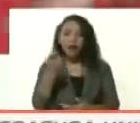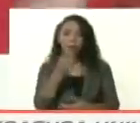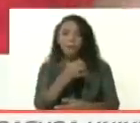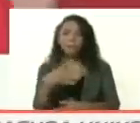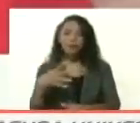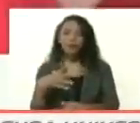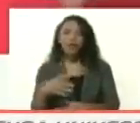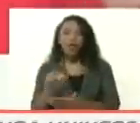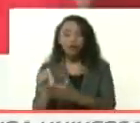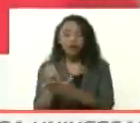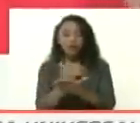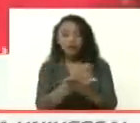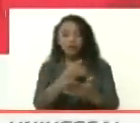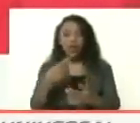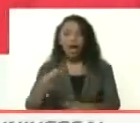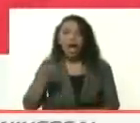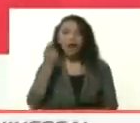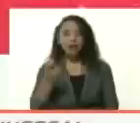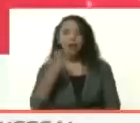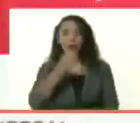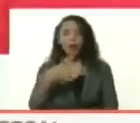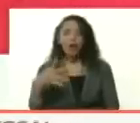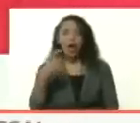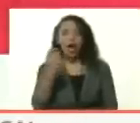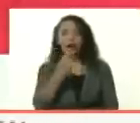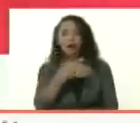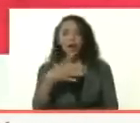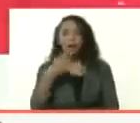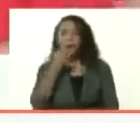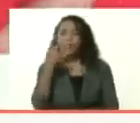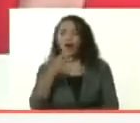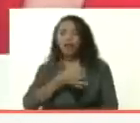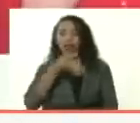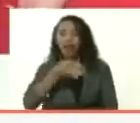cosechar arroz, arroz, semillas de arroz. Buenas tardes.